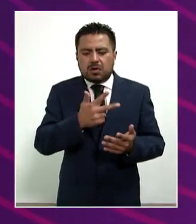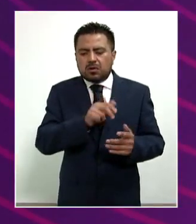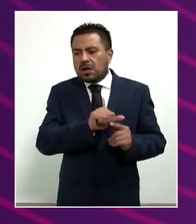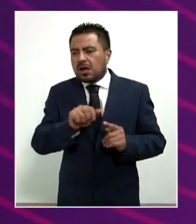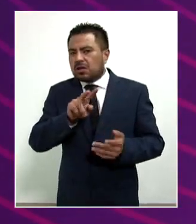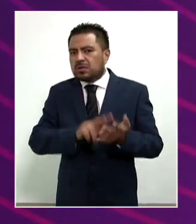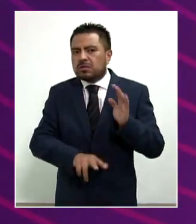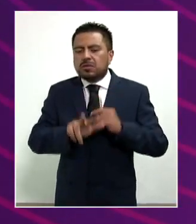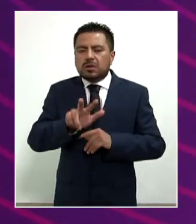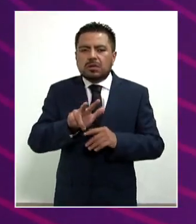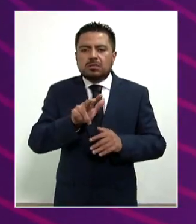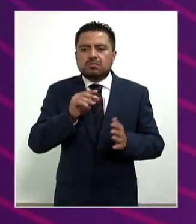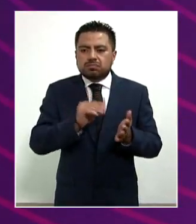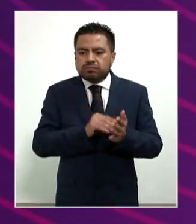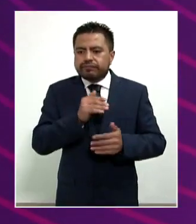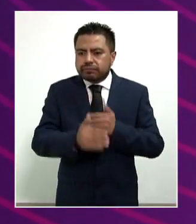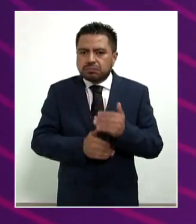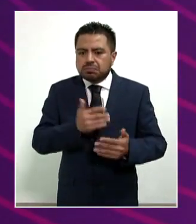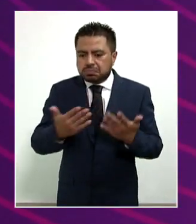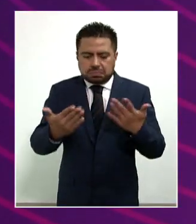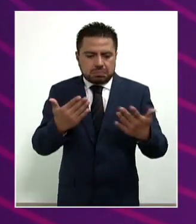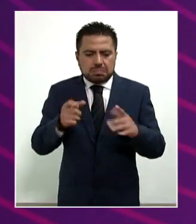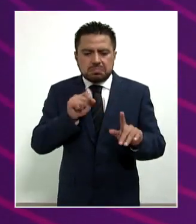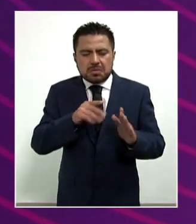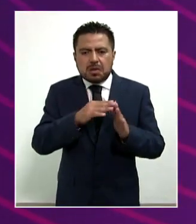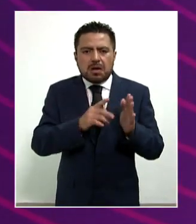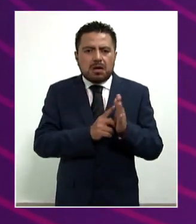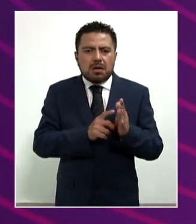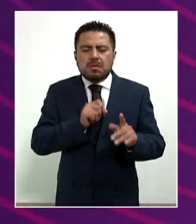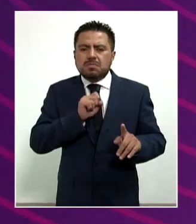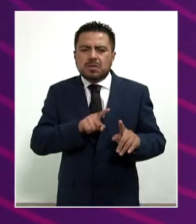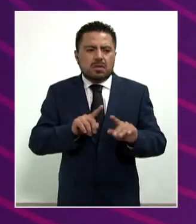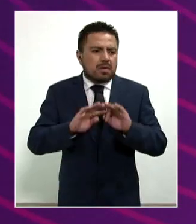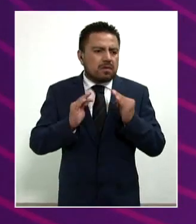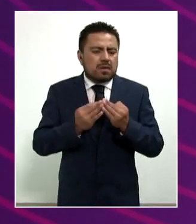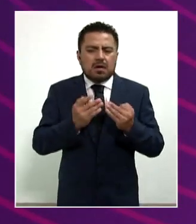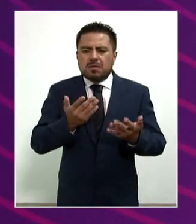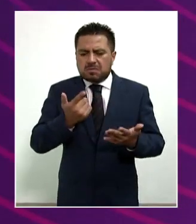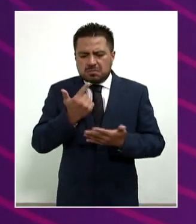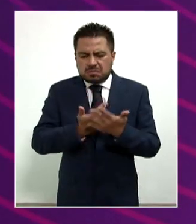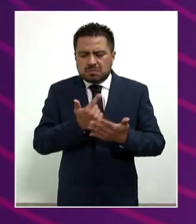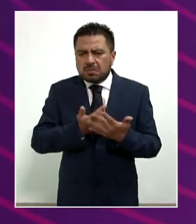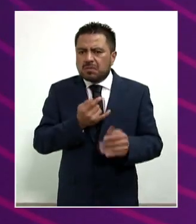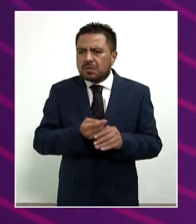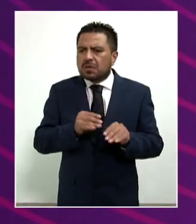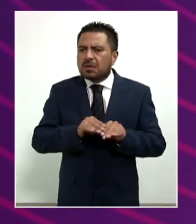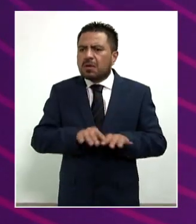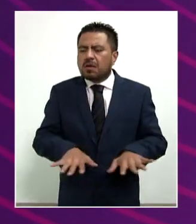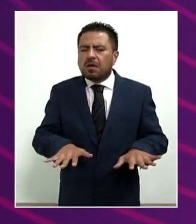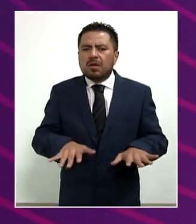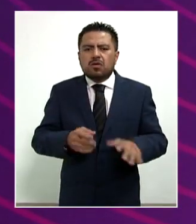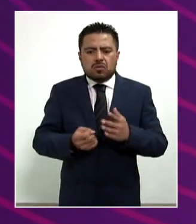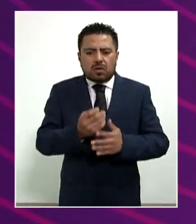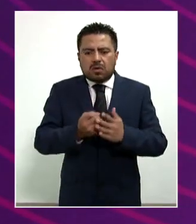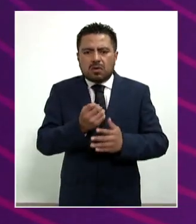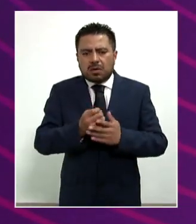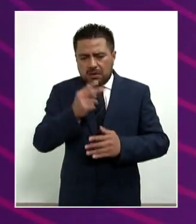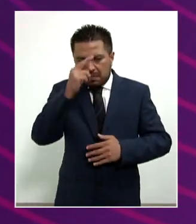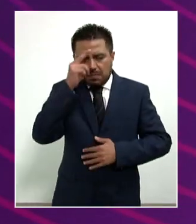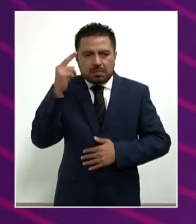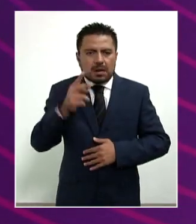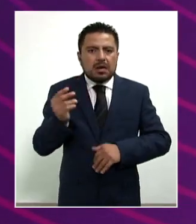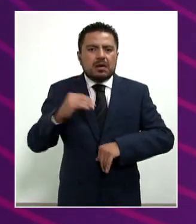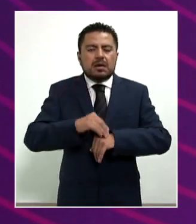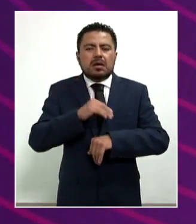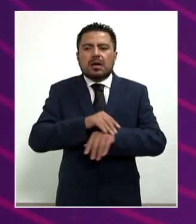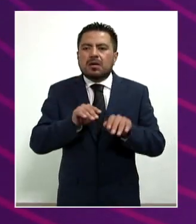2008-2018, constantes, comparables, la misma metodología, con el mismo tipo de encuestas, que es una cosa nueva, muy especial de México, porque